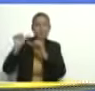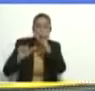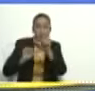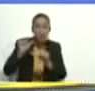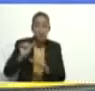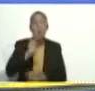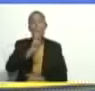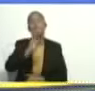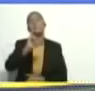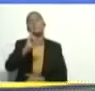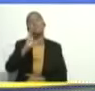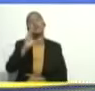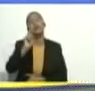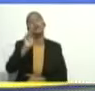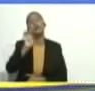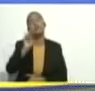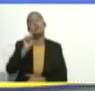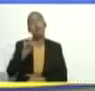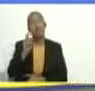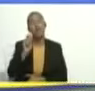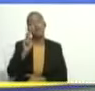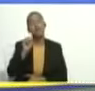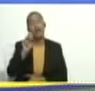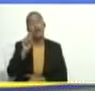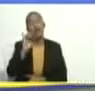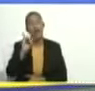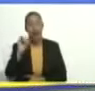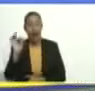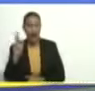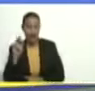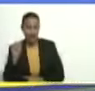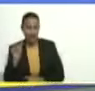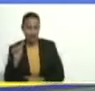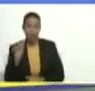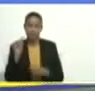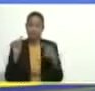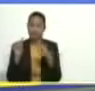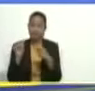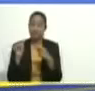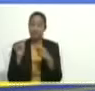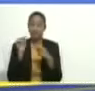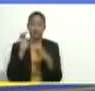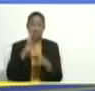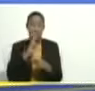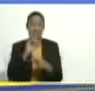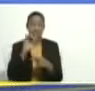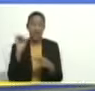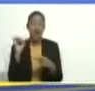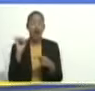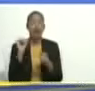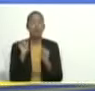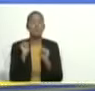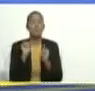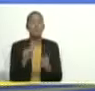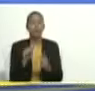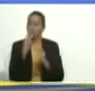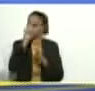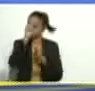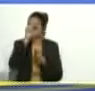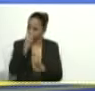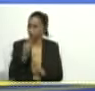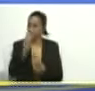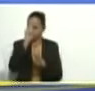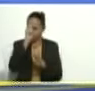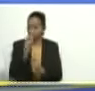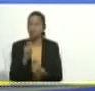Era bicentenaria que empezó a conmemorar nuestra